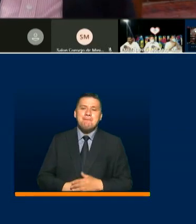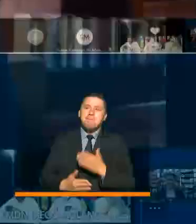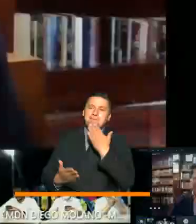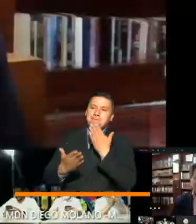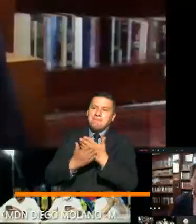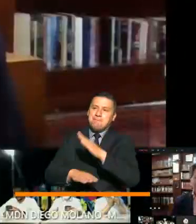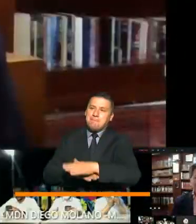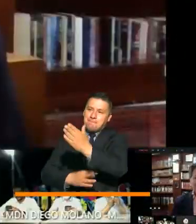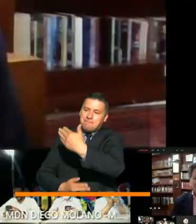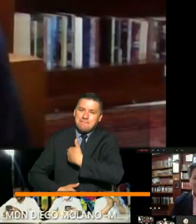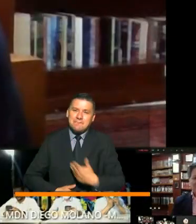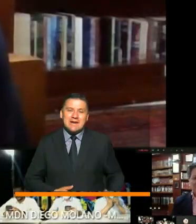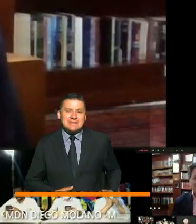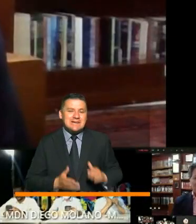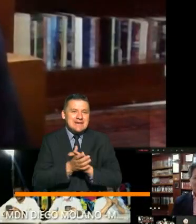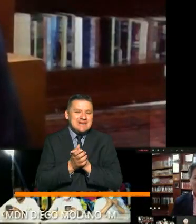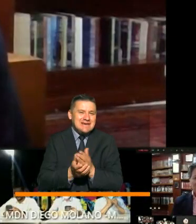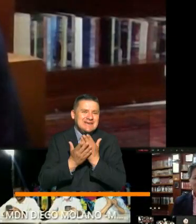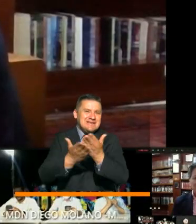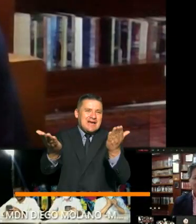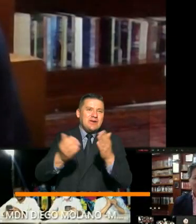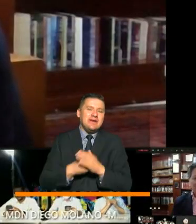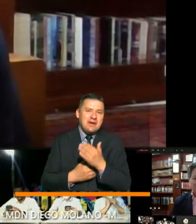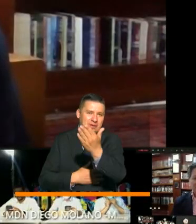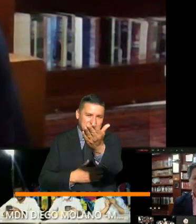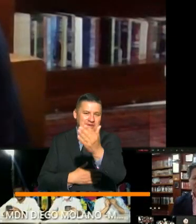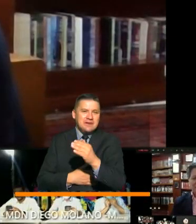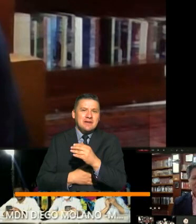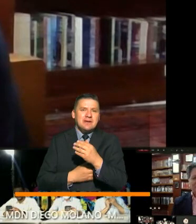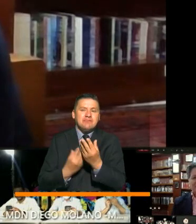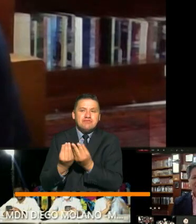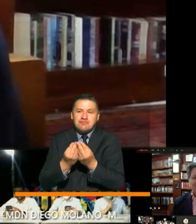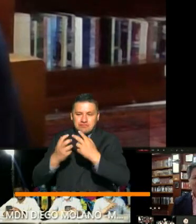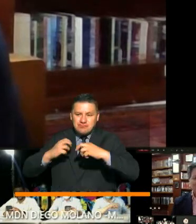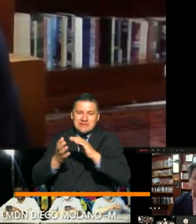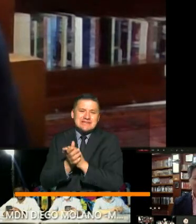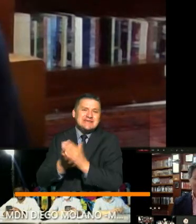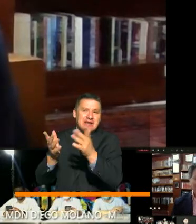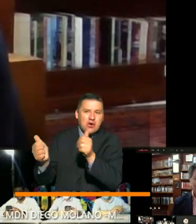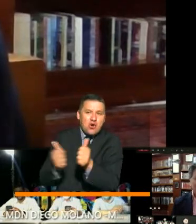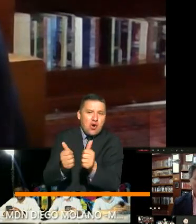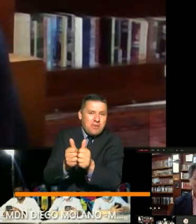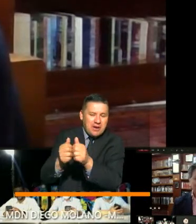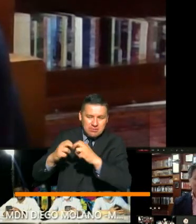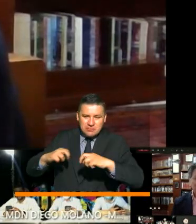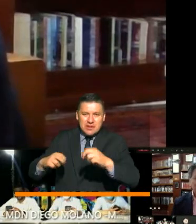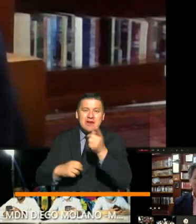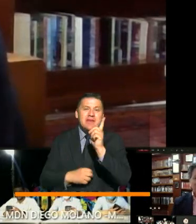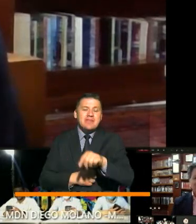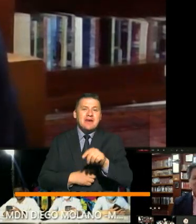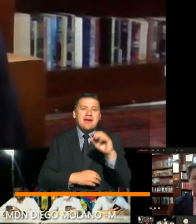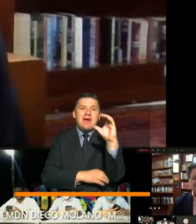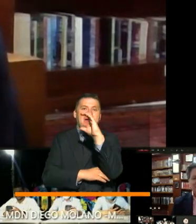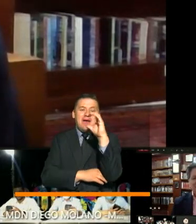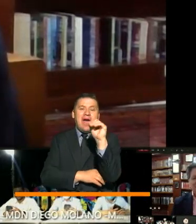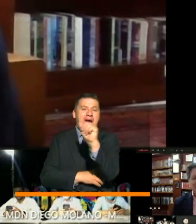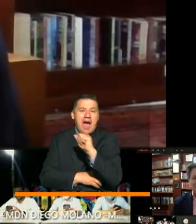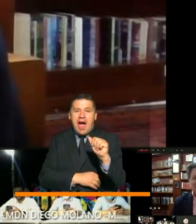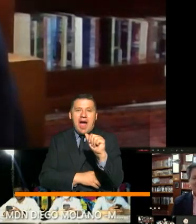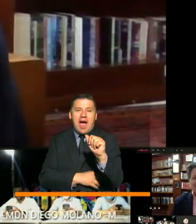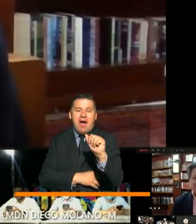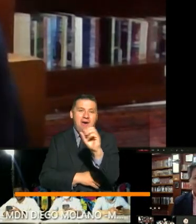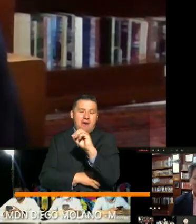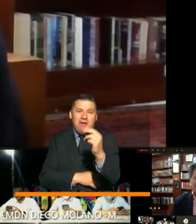Buenas tardes, presidente. Un saludo a usted, a los miembros de su gabinete que lo acompañan y a los y las colombianas que nos están